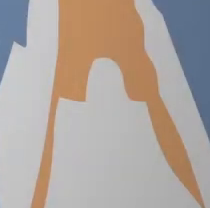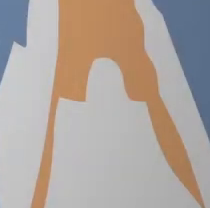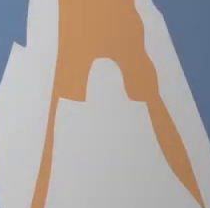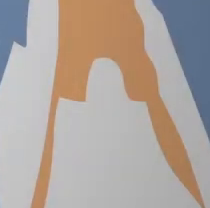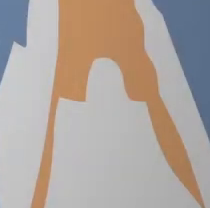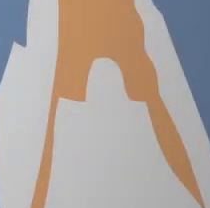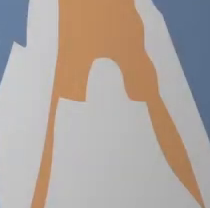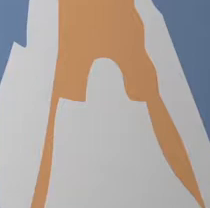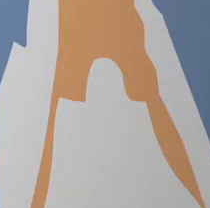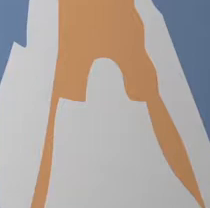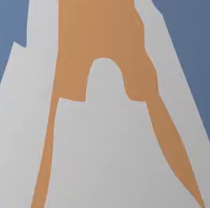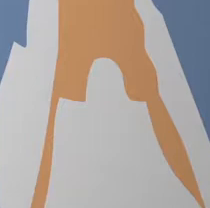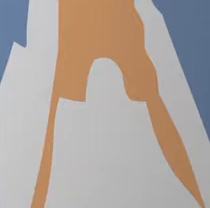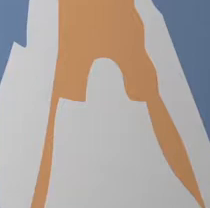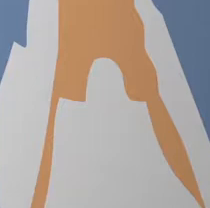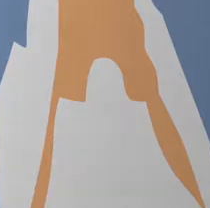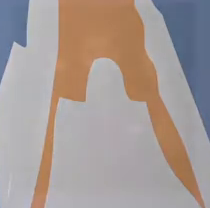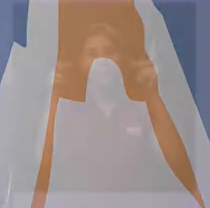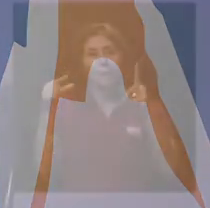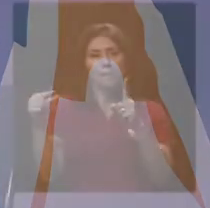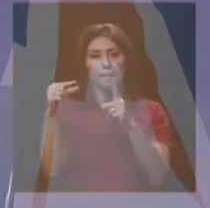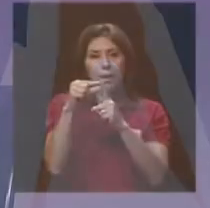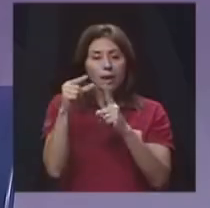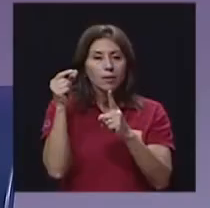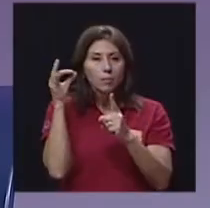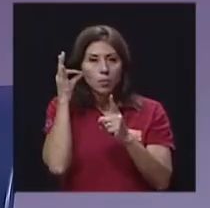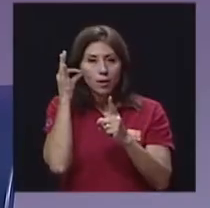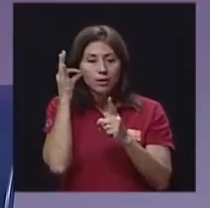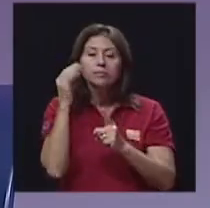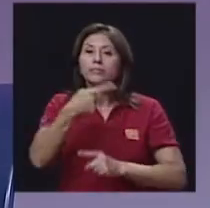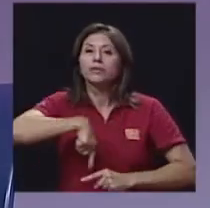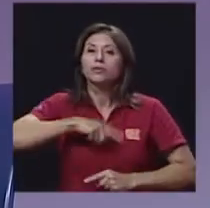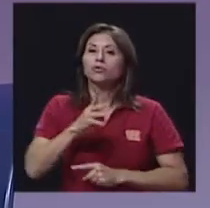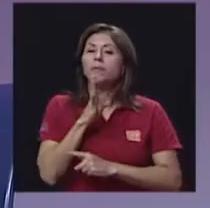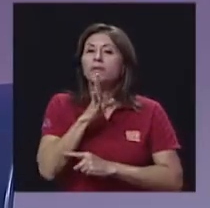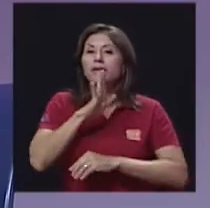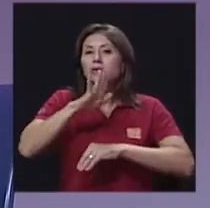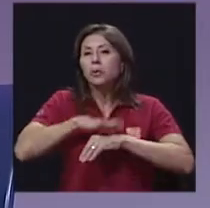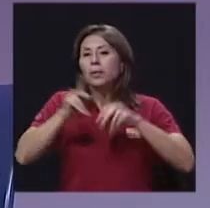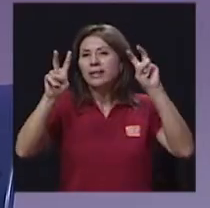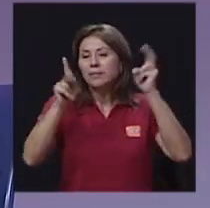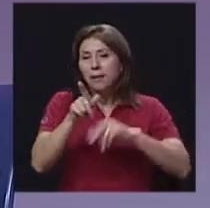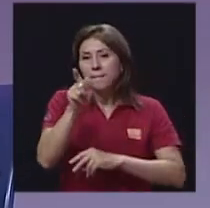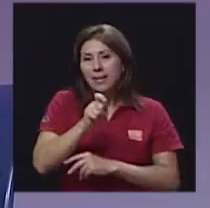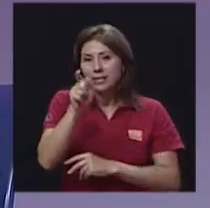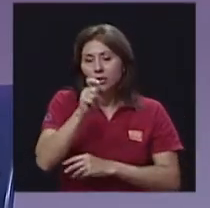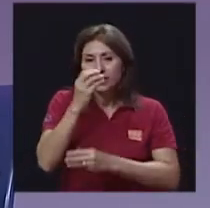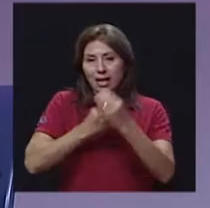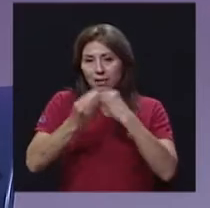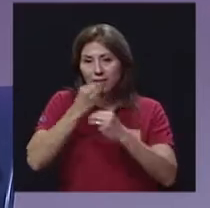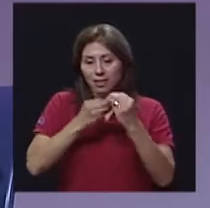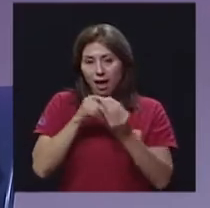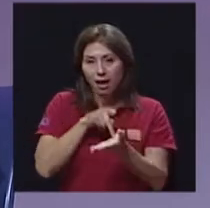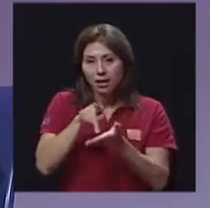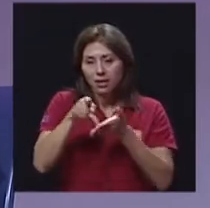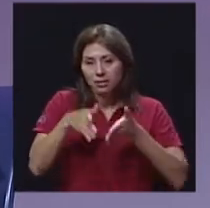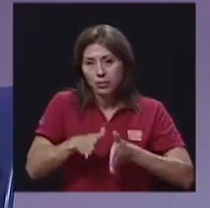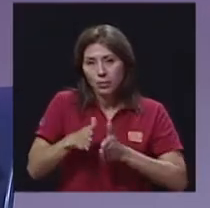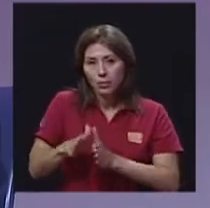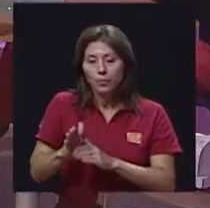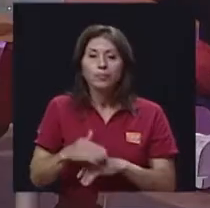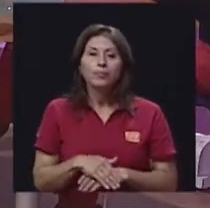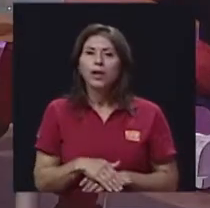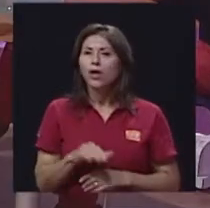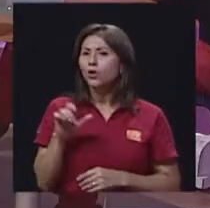Estamos de regreso con Palabra de Mujer y estamos hablando sobre las pensiones alimentarias. Doña Leda, desde